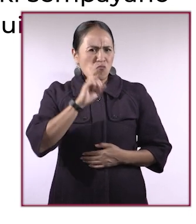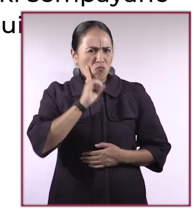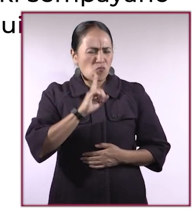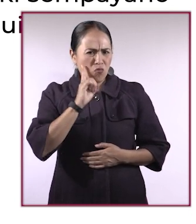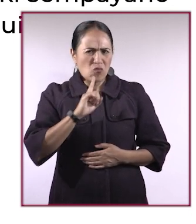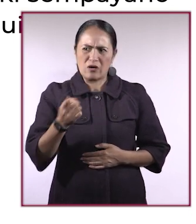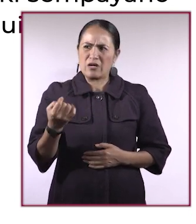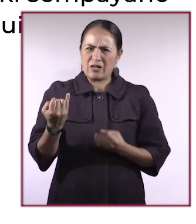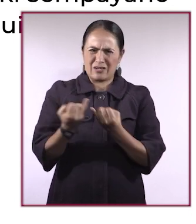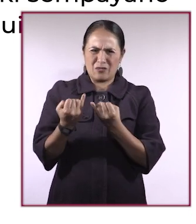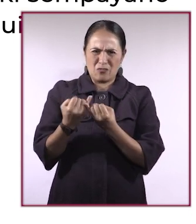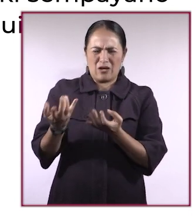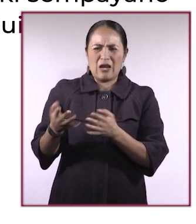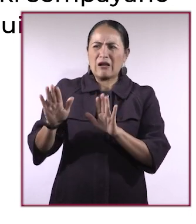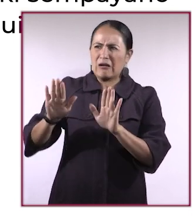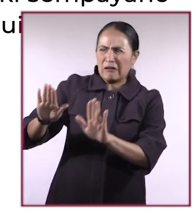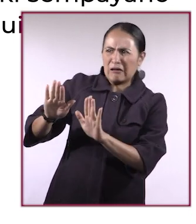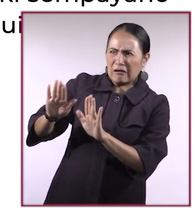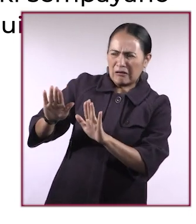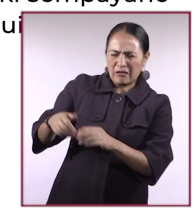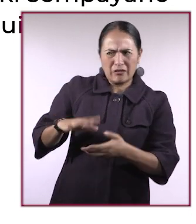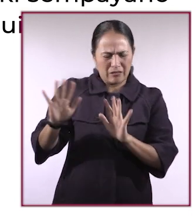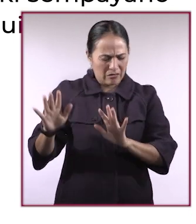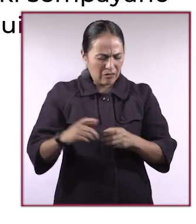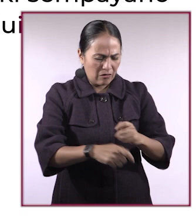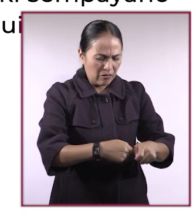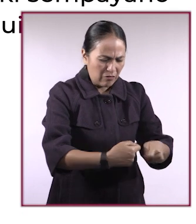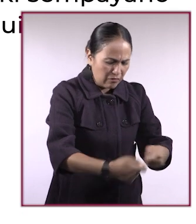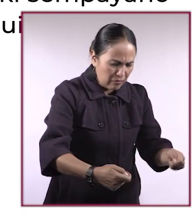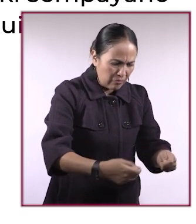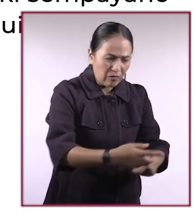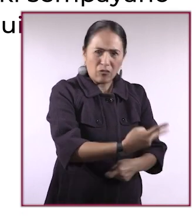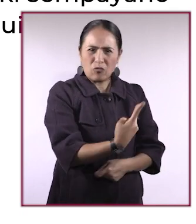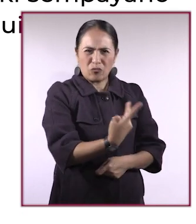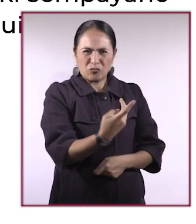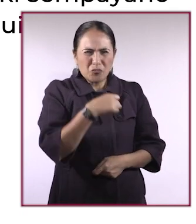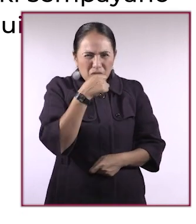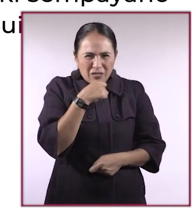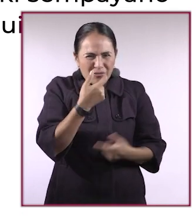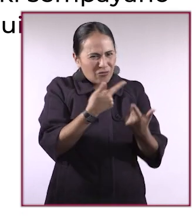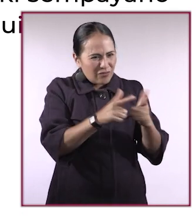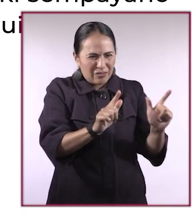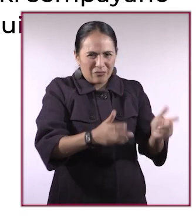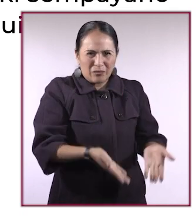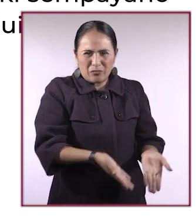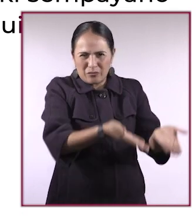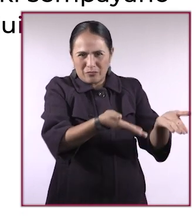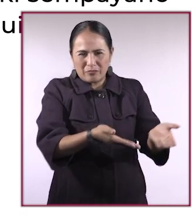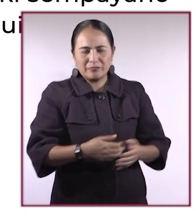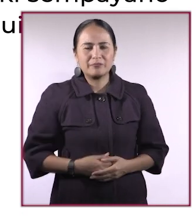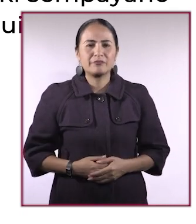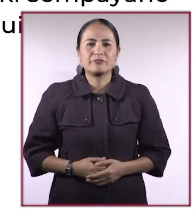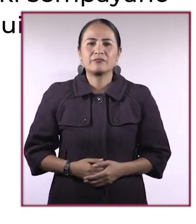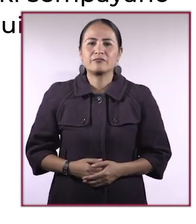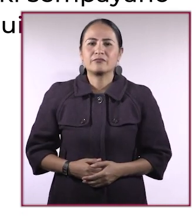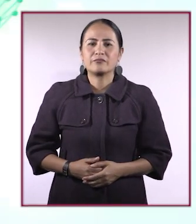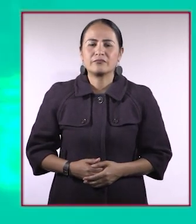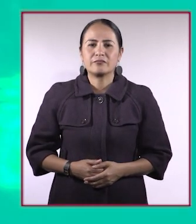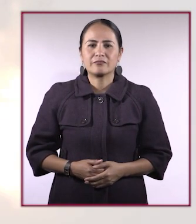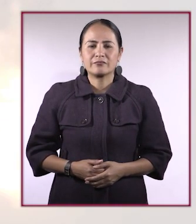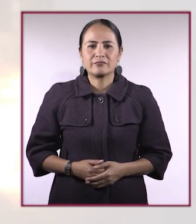La señora también intercedió por ellos y finalmente los desataron y los dejaron en libertad.